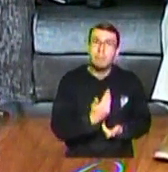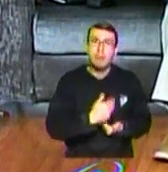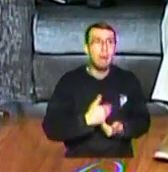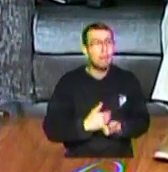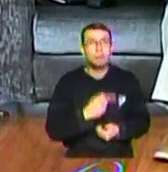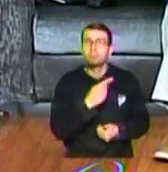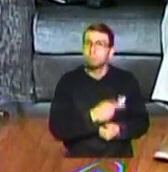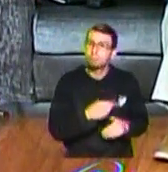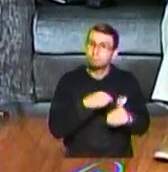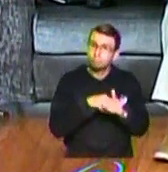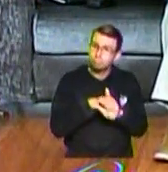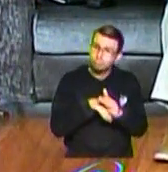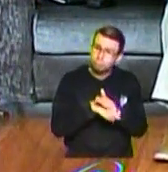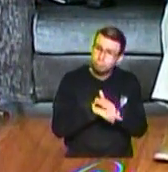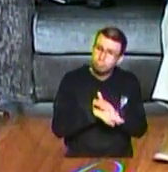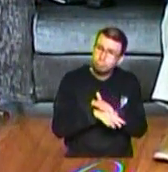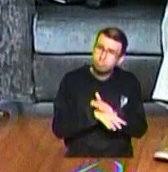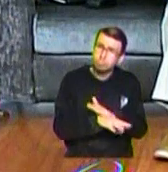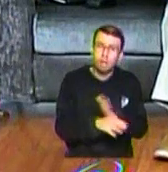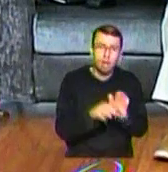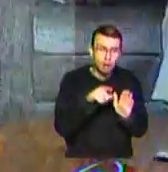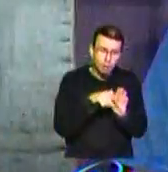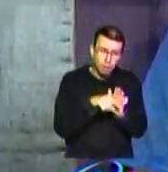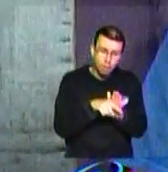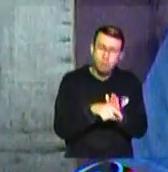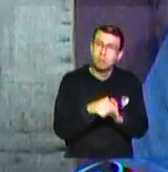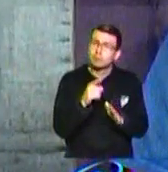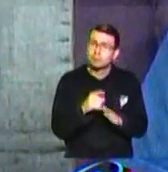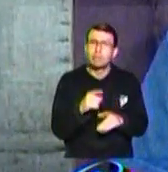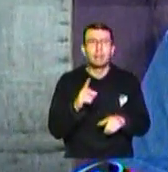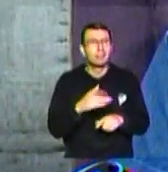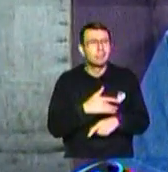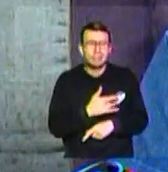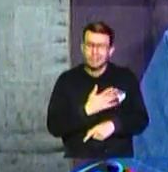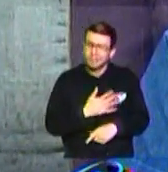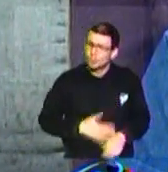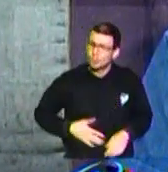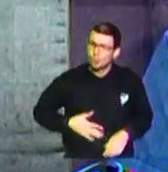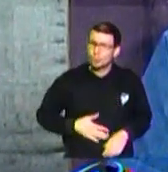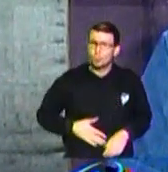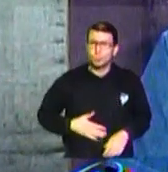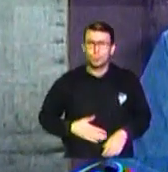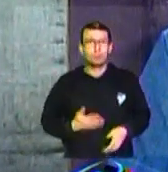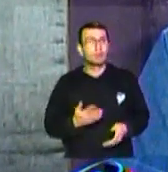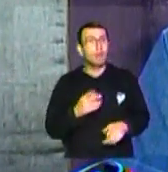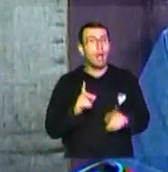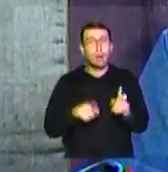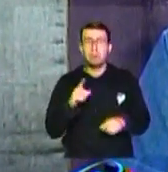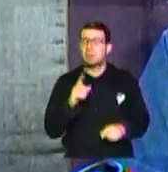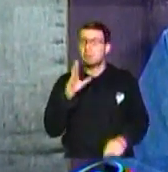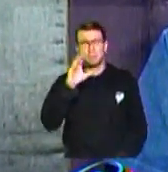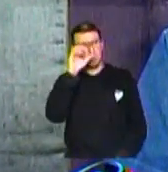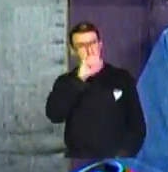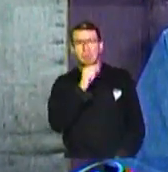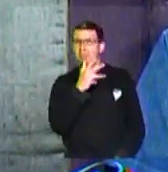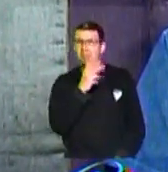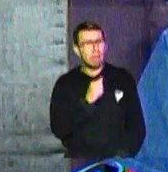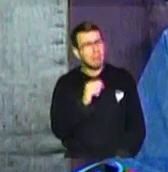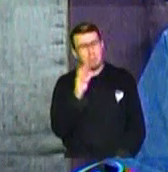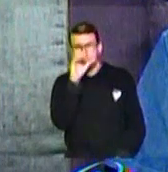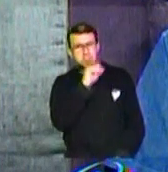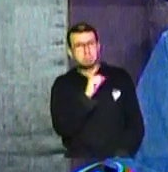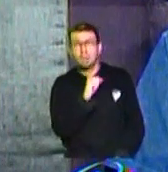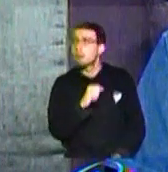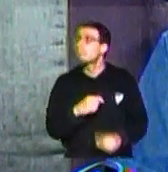molestias, que inicialmente es una molestia, inicialmente puede pasar como desapercibida, pero que en algún